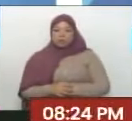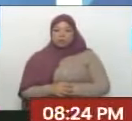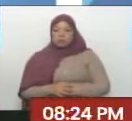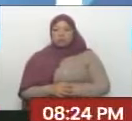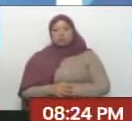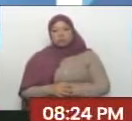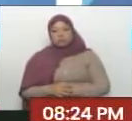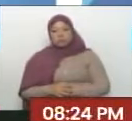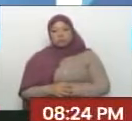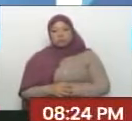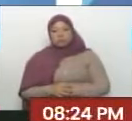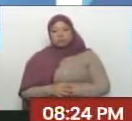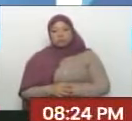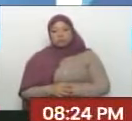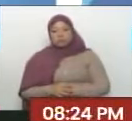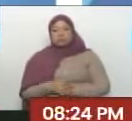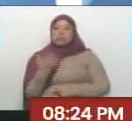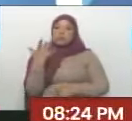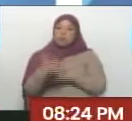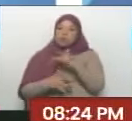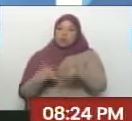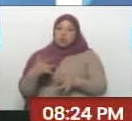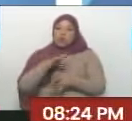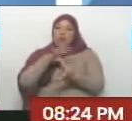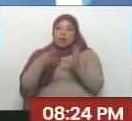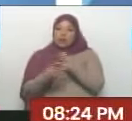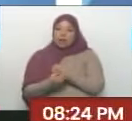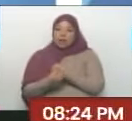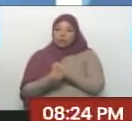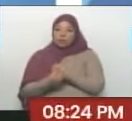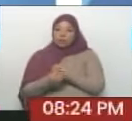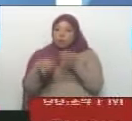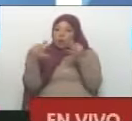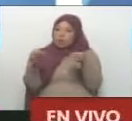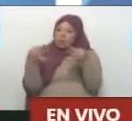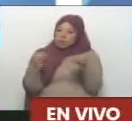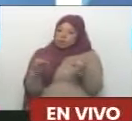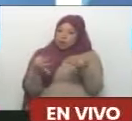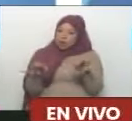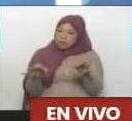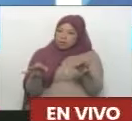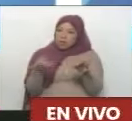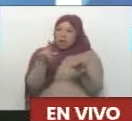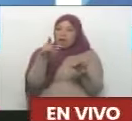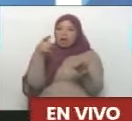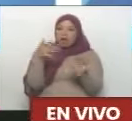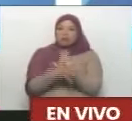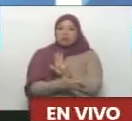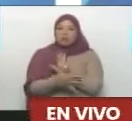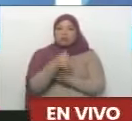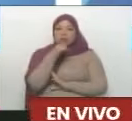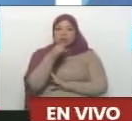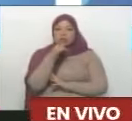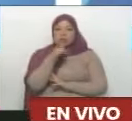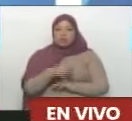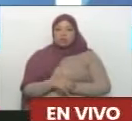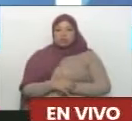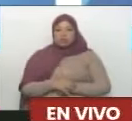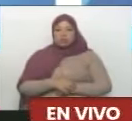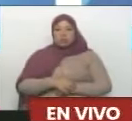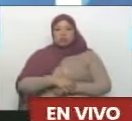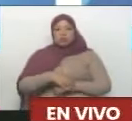Dice este escrito, esta crisis del cambio climático pareciera ya irreversible.